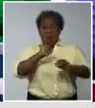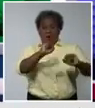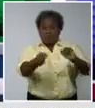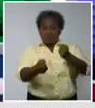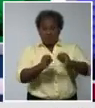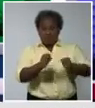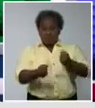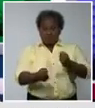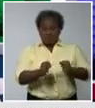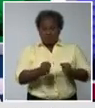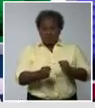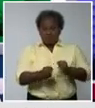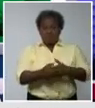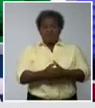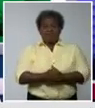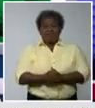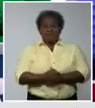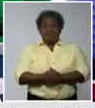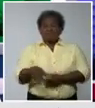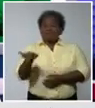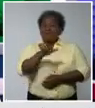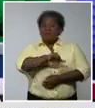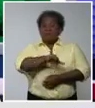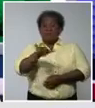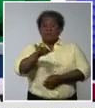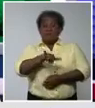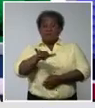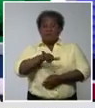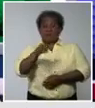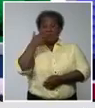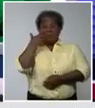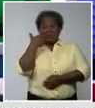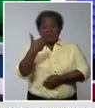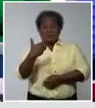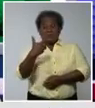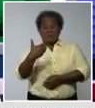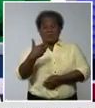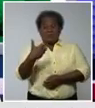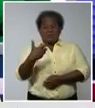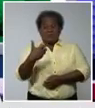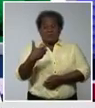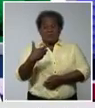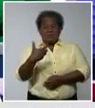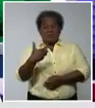y también porque creo que es importante llevar una